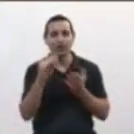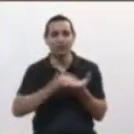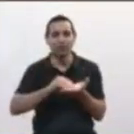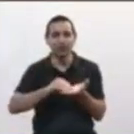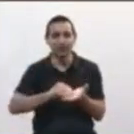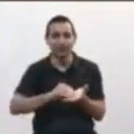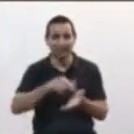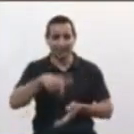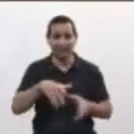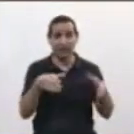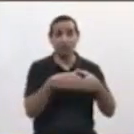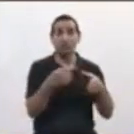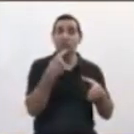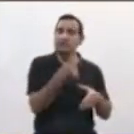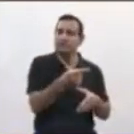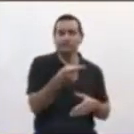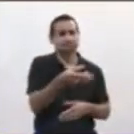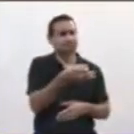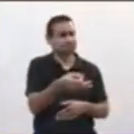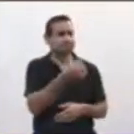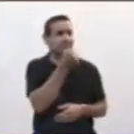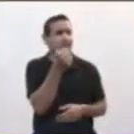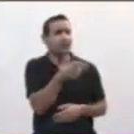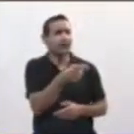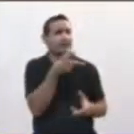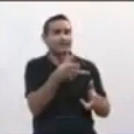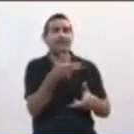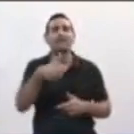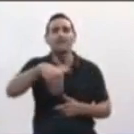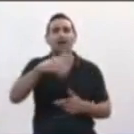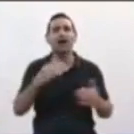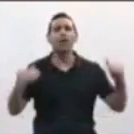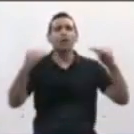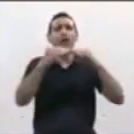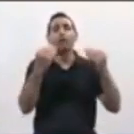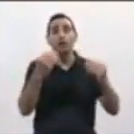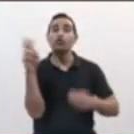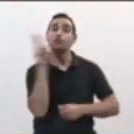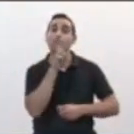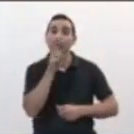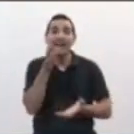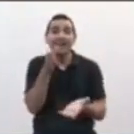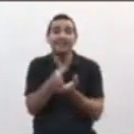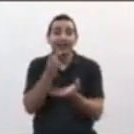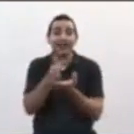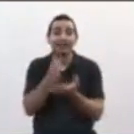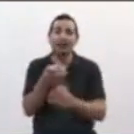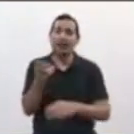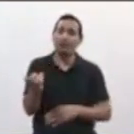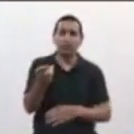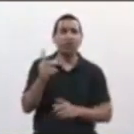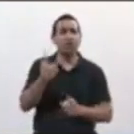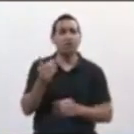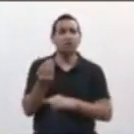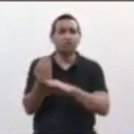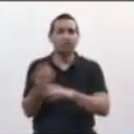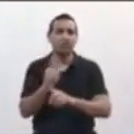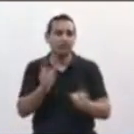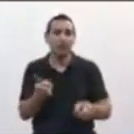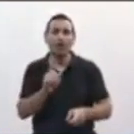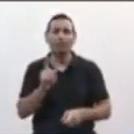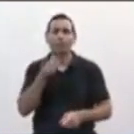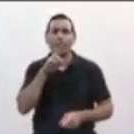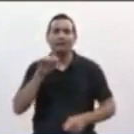bloque dice lo que a mí me parece muy importante que va a haber igualdad el día que la mujer también tenga derecho a la mediocridad no que tenga que ser